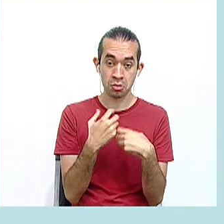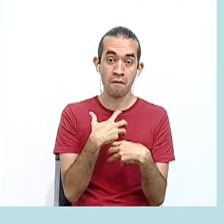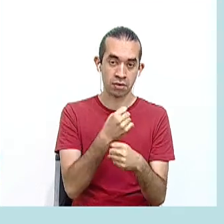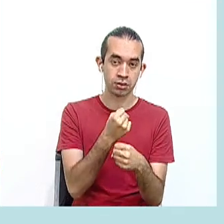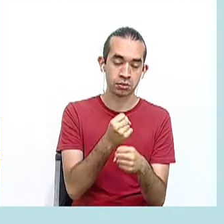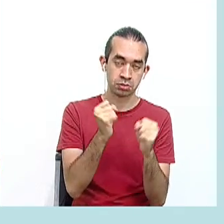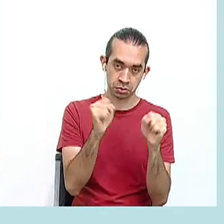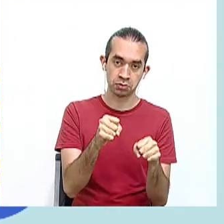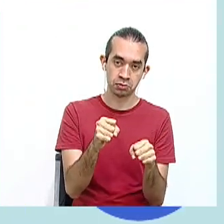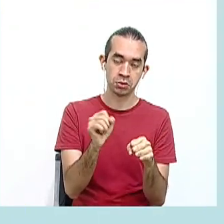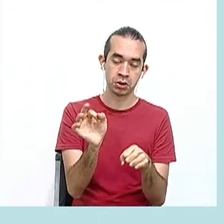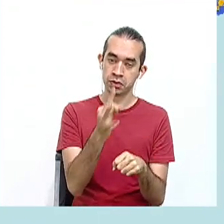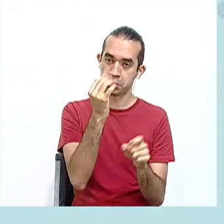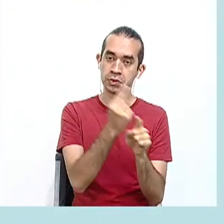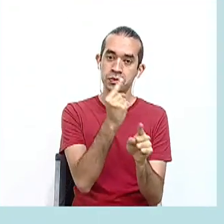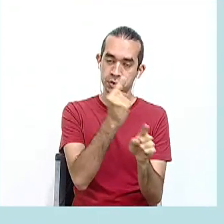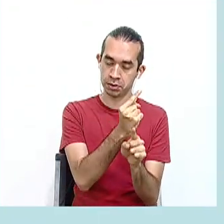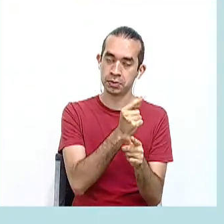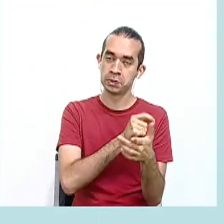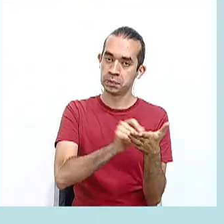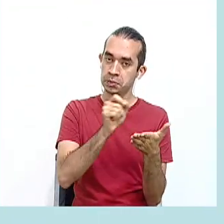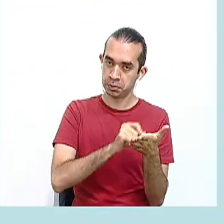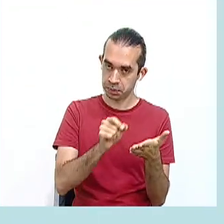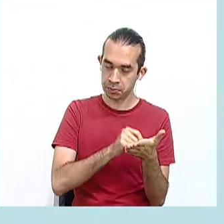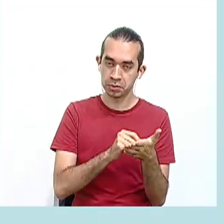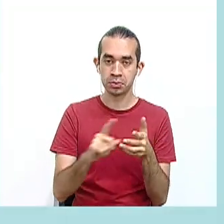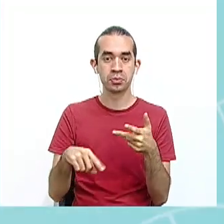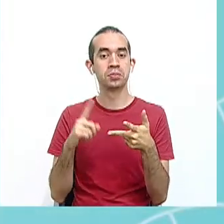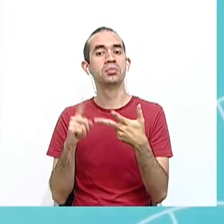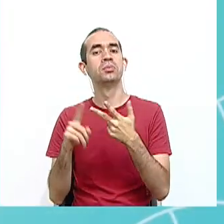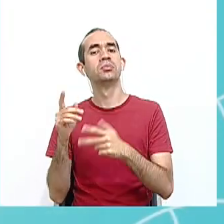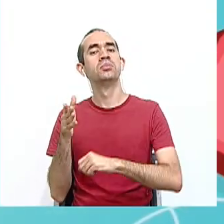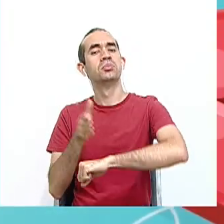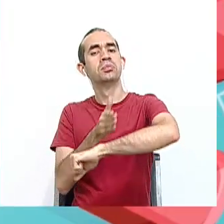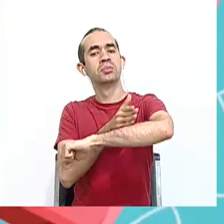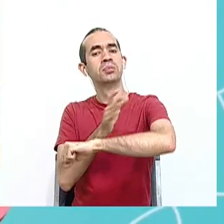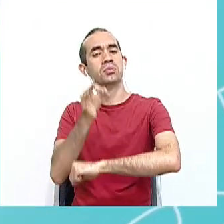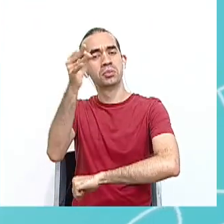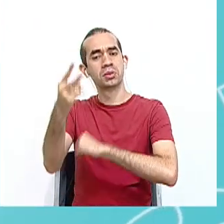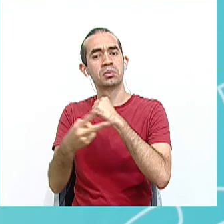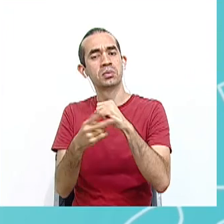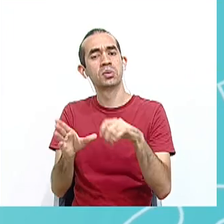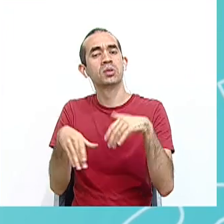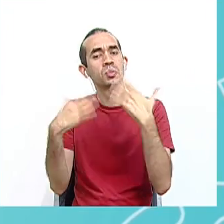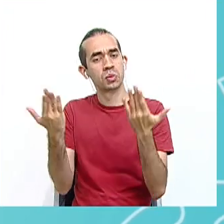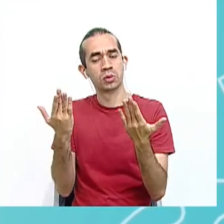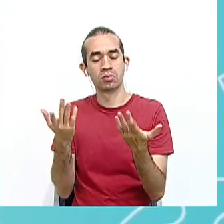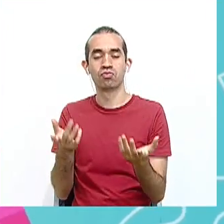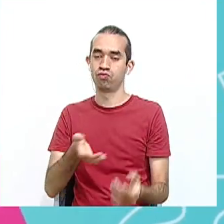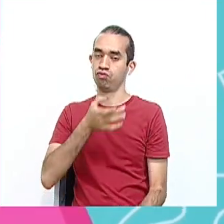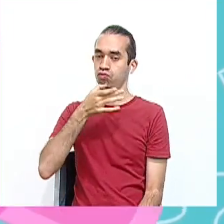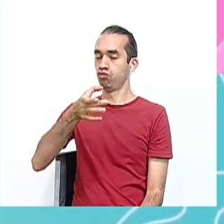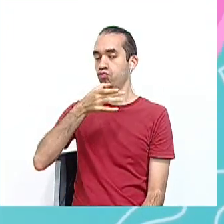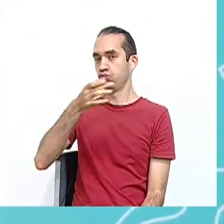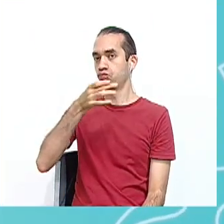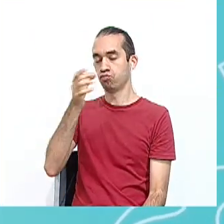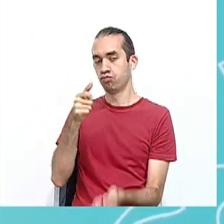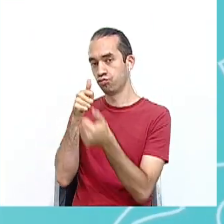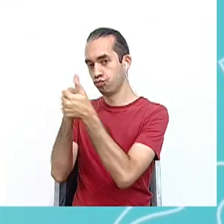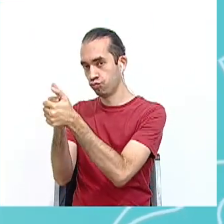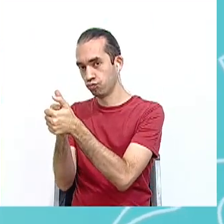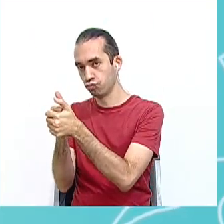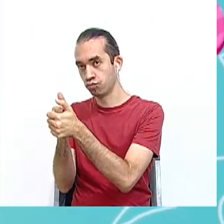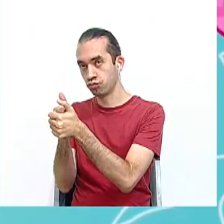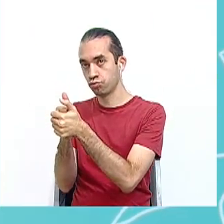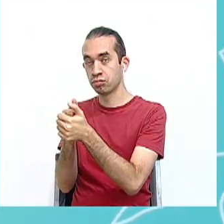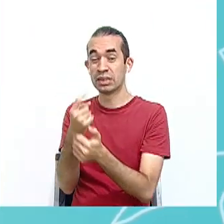emplearlo apropiadamente. ¿Cómo podemos mejorar? Bueno, siguiendo todas estas recomendaciones y si no